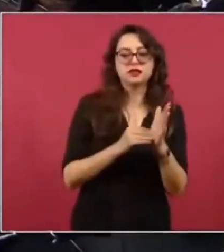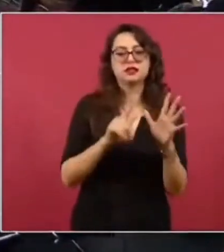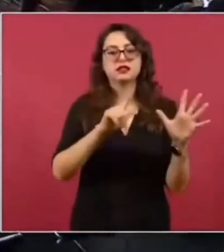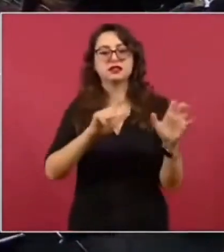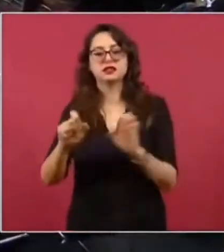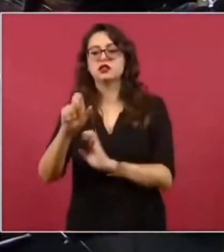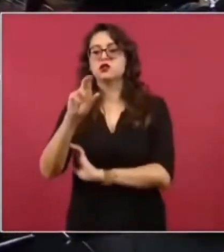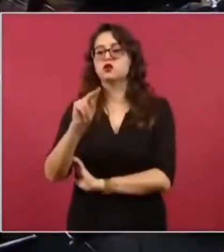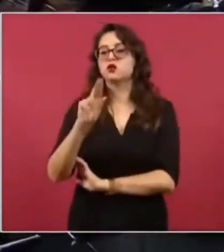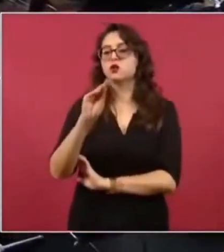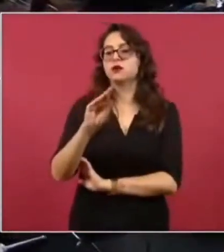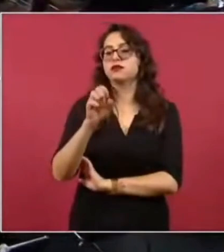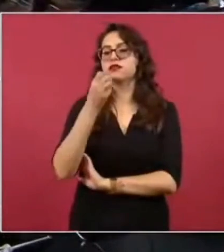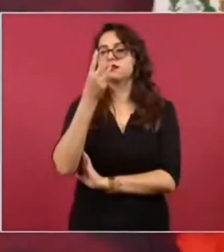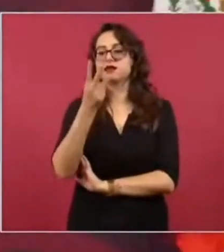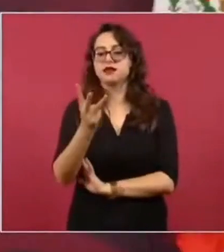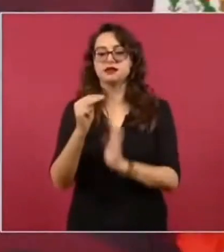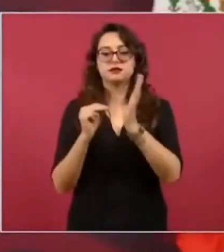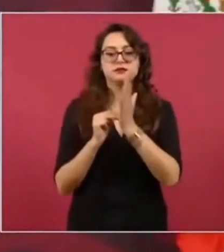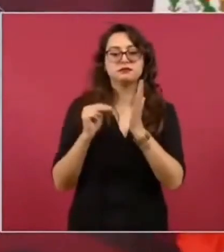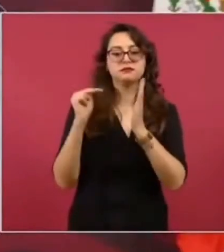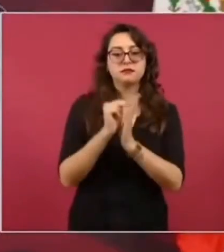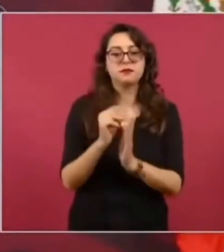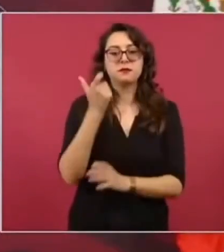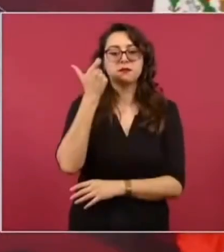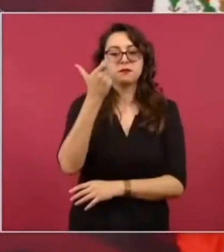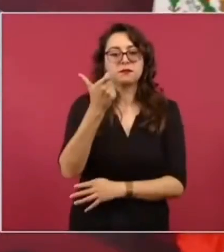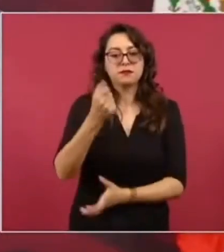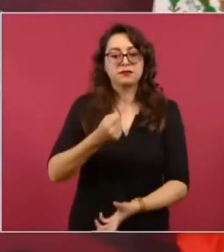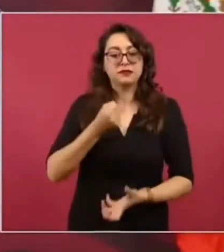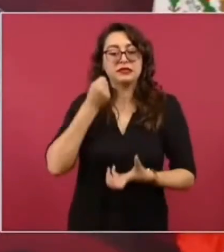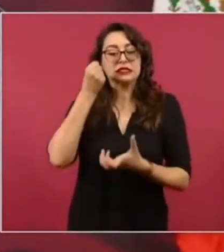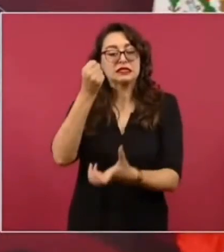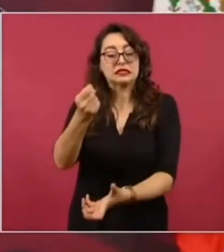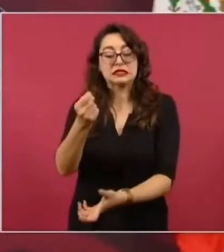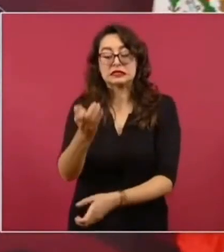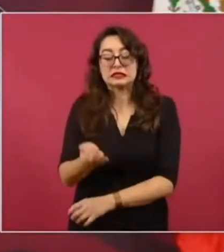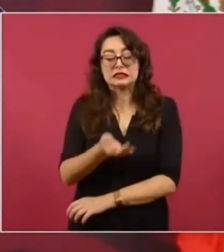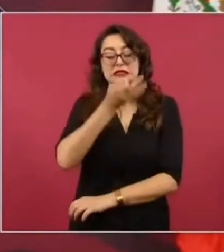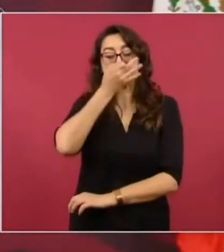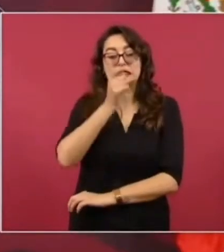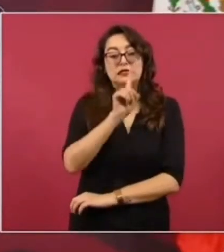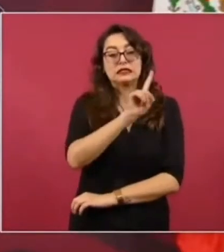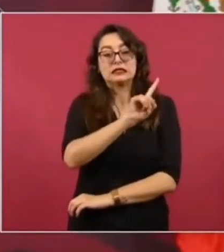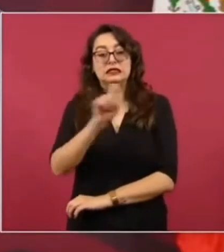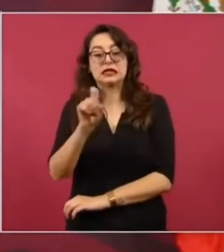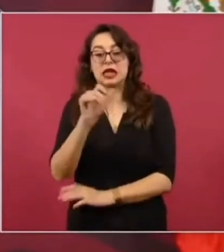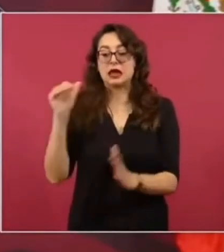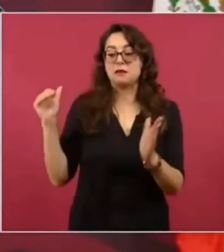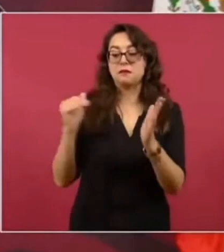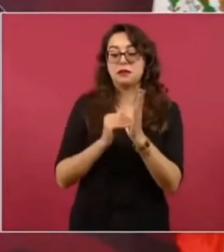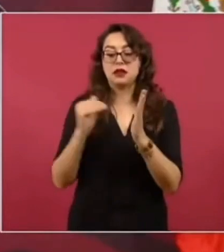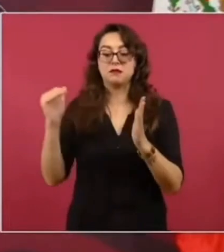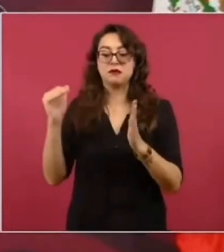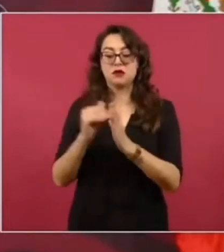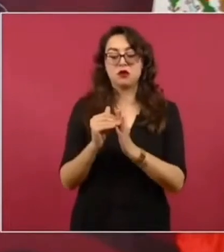96.773 millones de pesos, casi 100.000 millones de pesos este